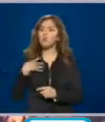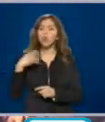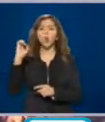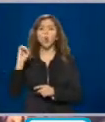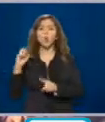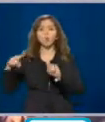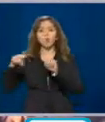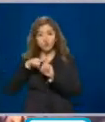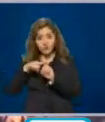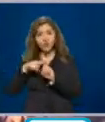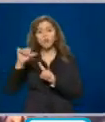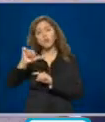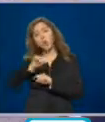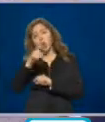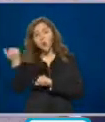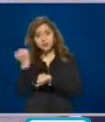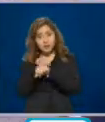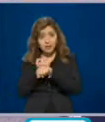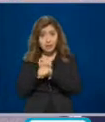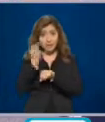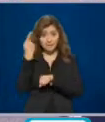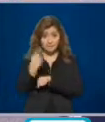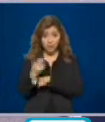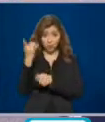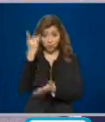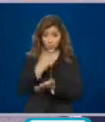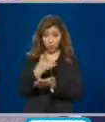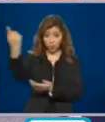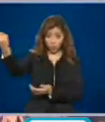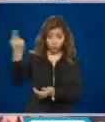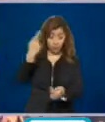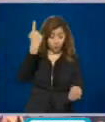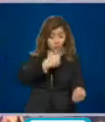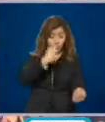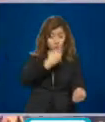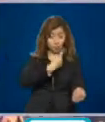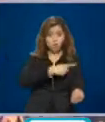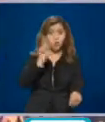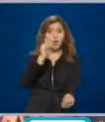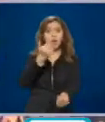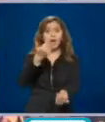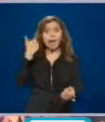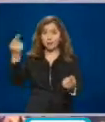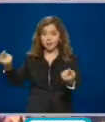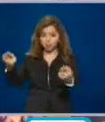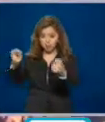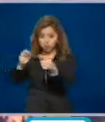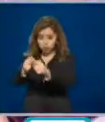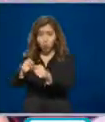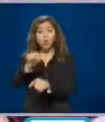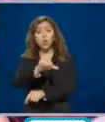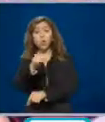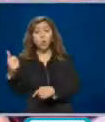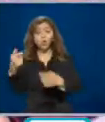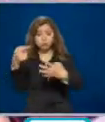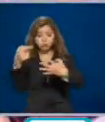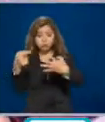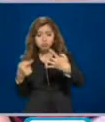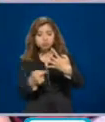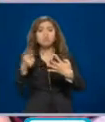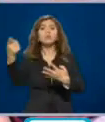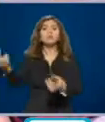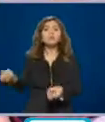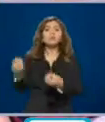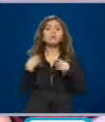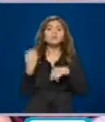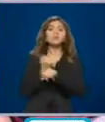de algún otro tipo, Que sea pero compatible. no nada más la pone directo, sino que antes se hacen pruebas cruzadas, porque puede haber subtipos que generen una reacción